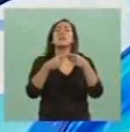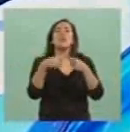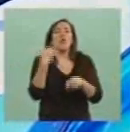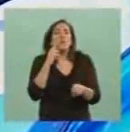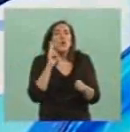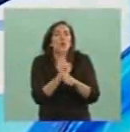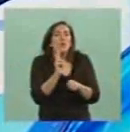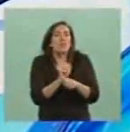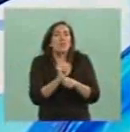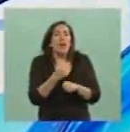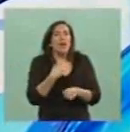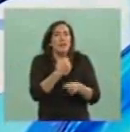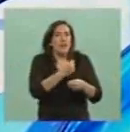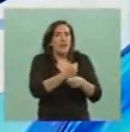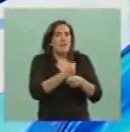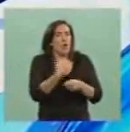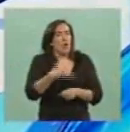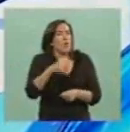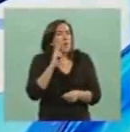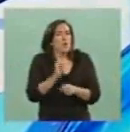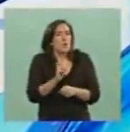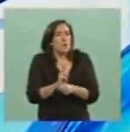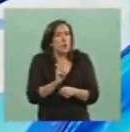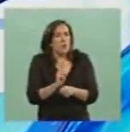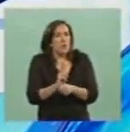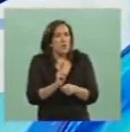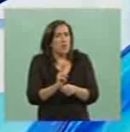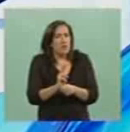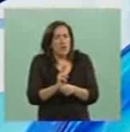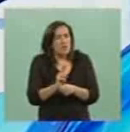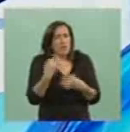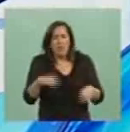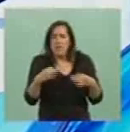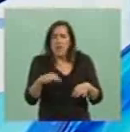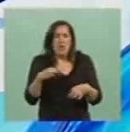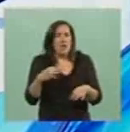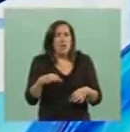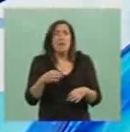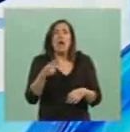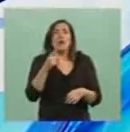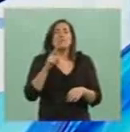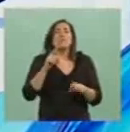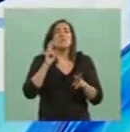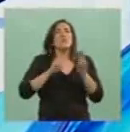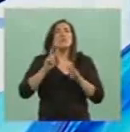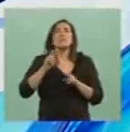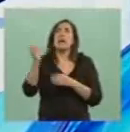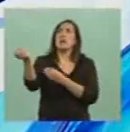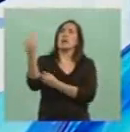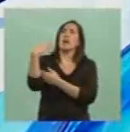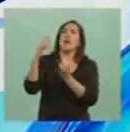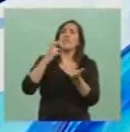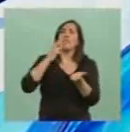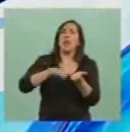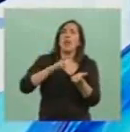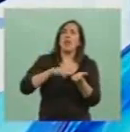cuidar las fuentes de trabajo, evitar bajo cualquier circunstancia que llegue el telegrama de despido.